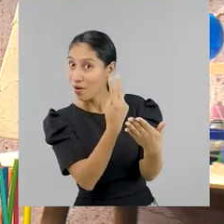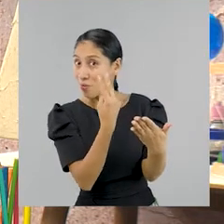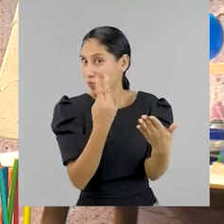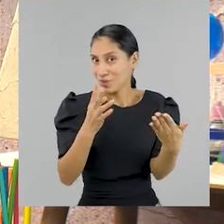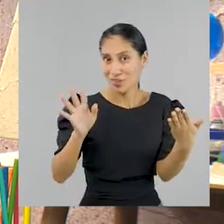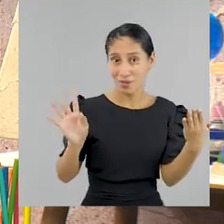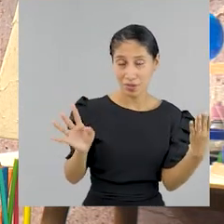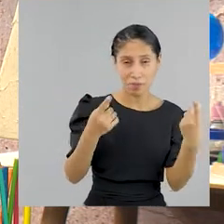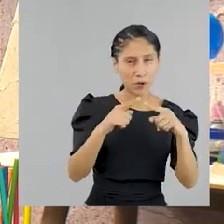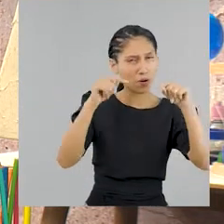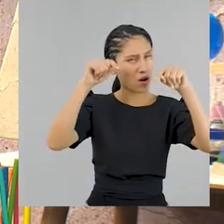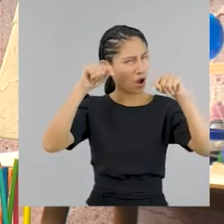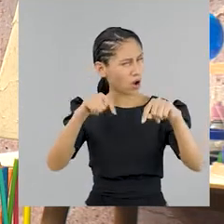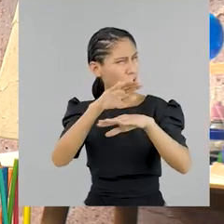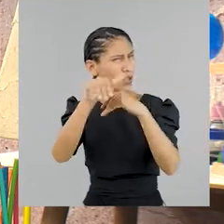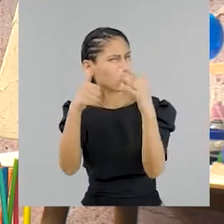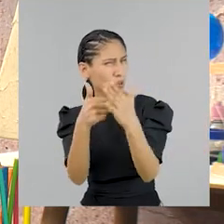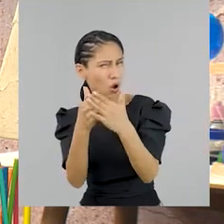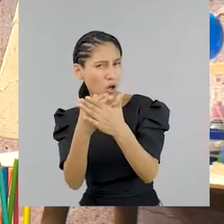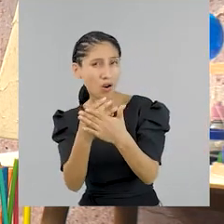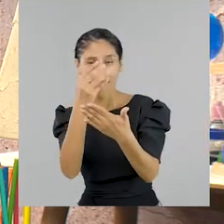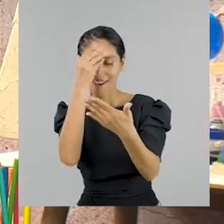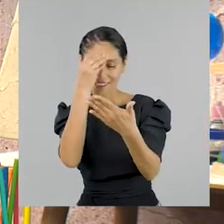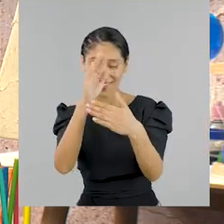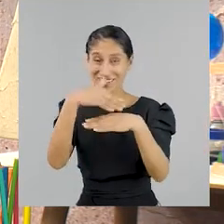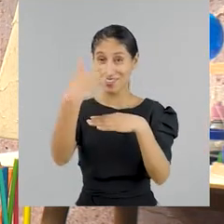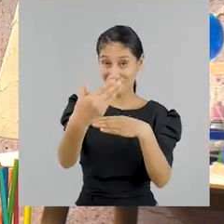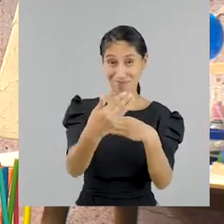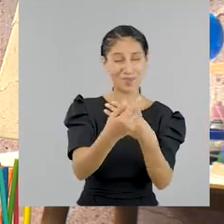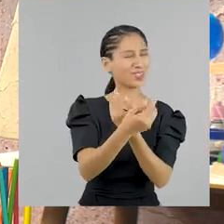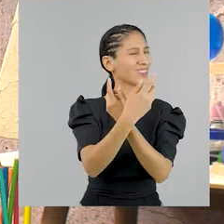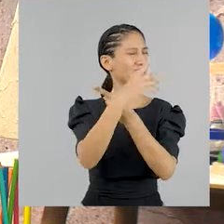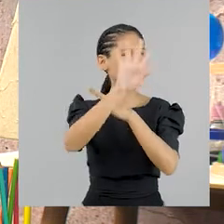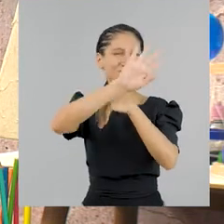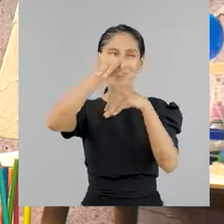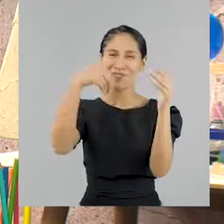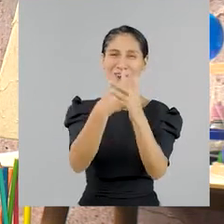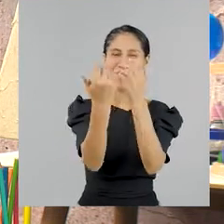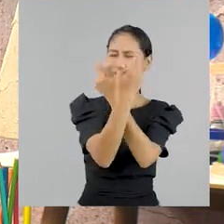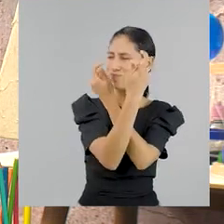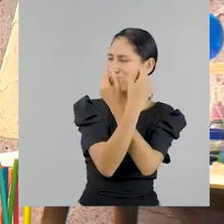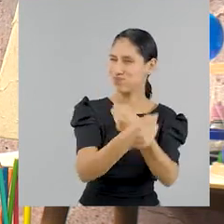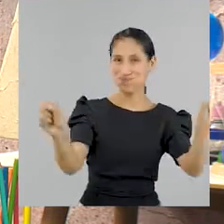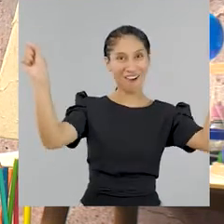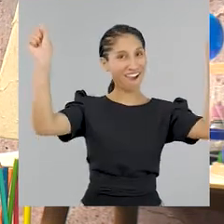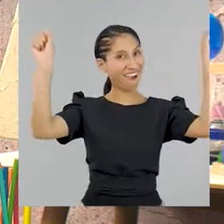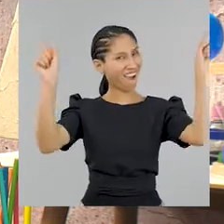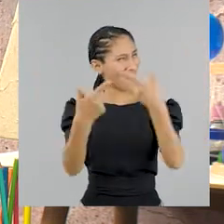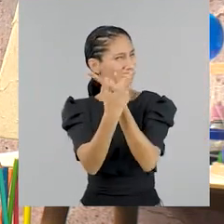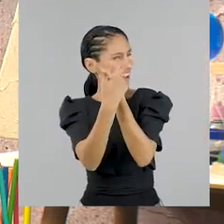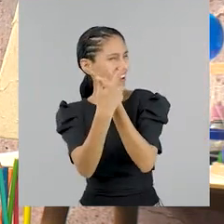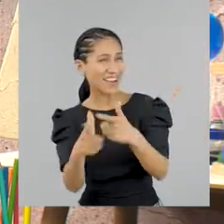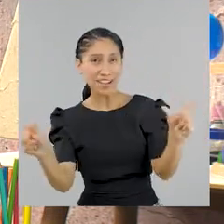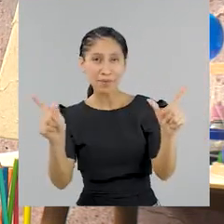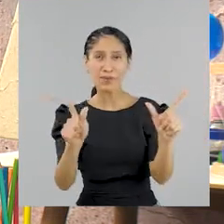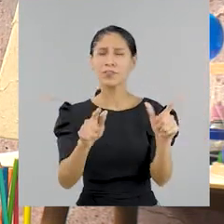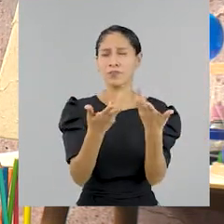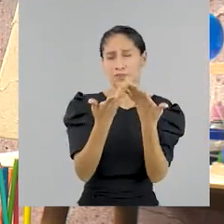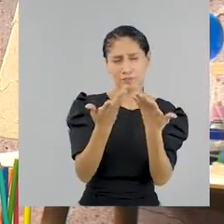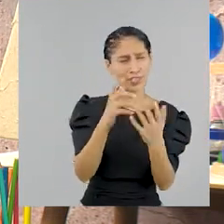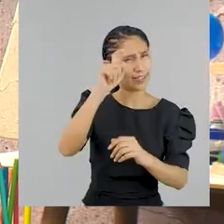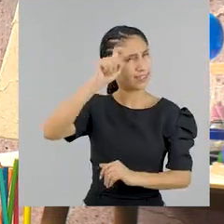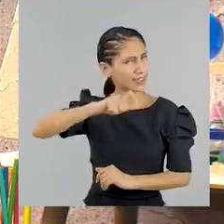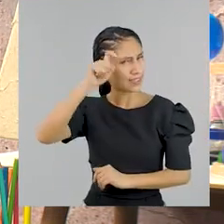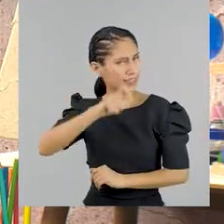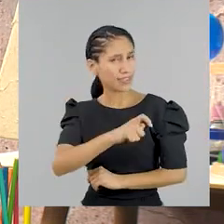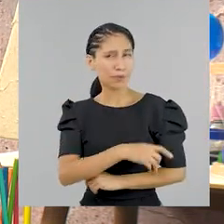centenario, así que aportemos todo lo que está a nuestro alcance para que esta fiesta de libertad pueda darse con toda la seguridad y